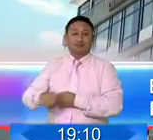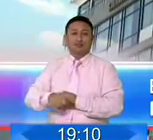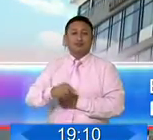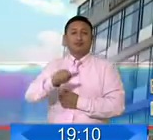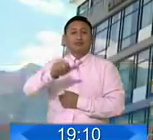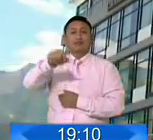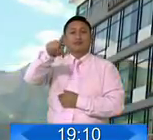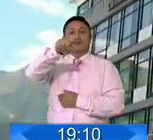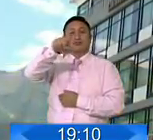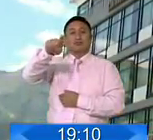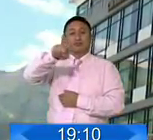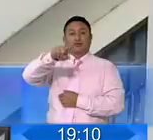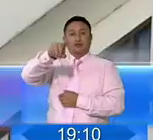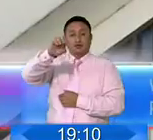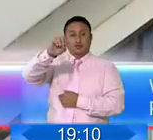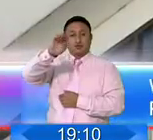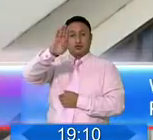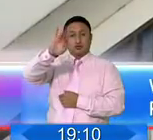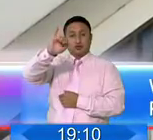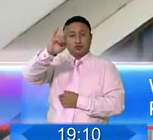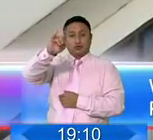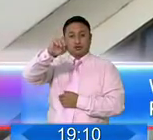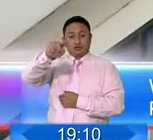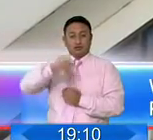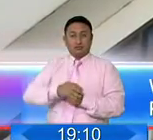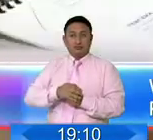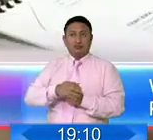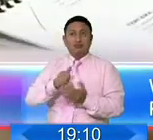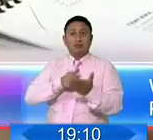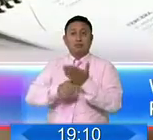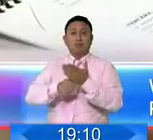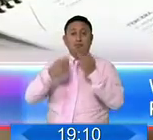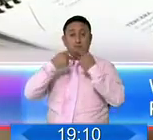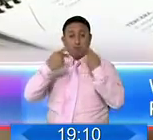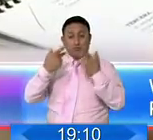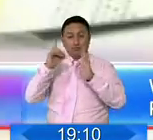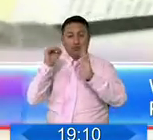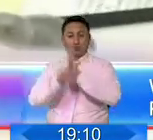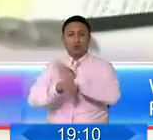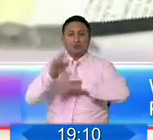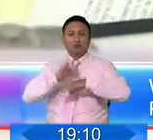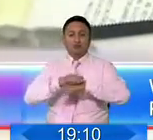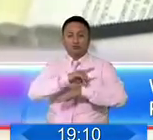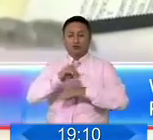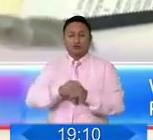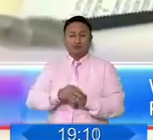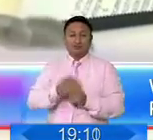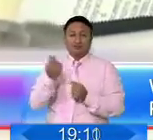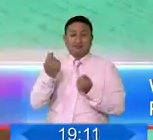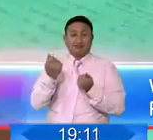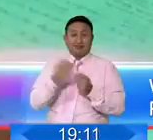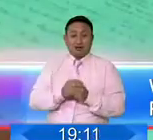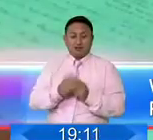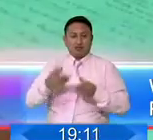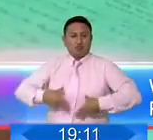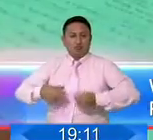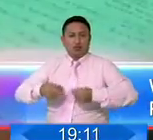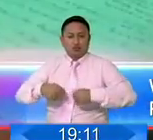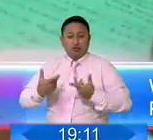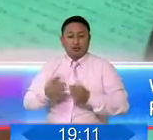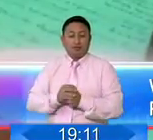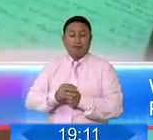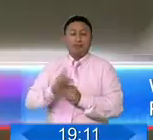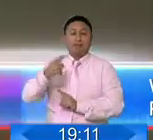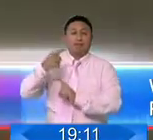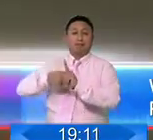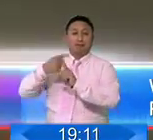un informe de la Contraloría va a presentar una denuncia en el Ministerio Público por el presunto delito de malversación de fondos en los alquileres de